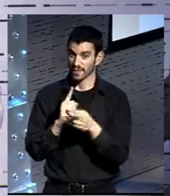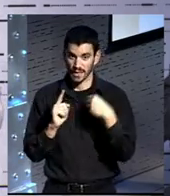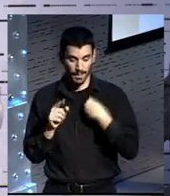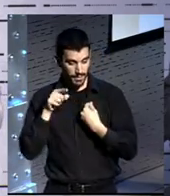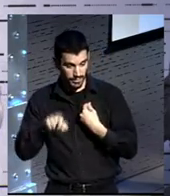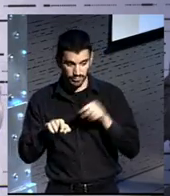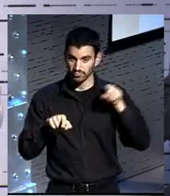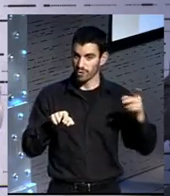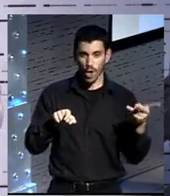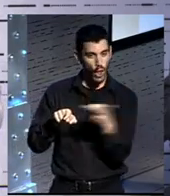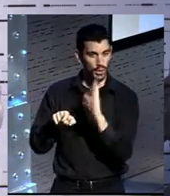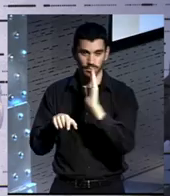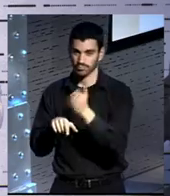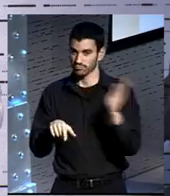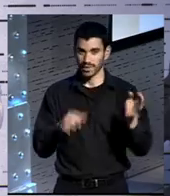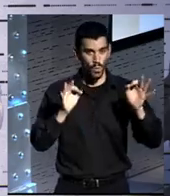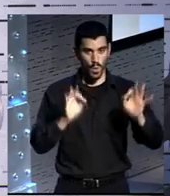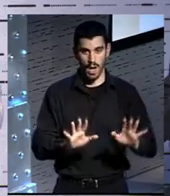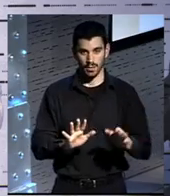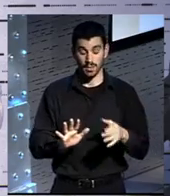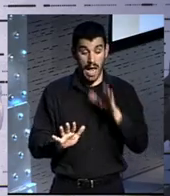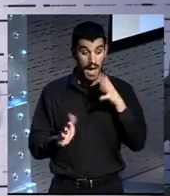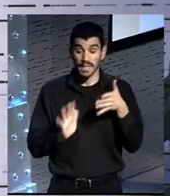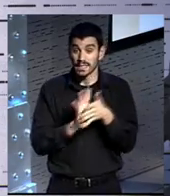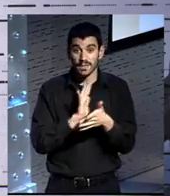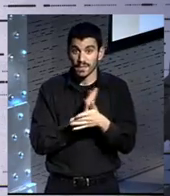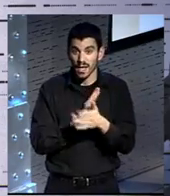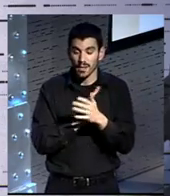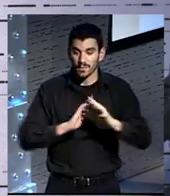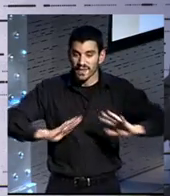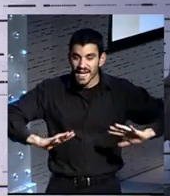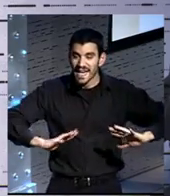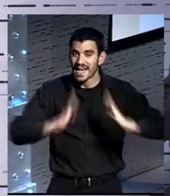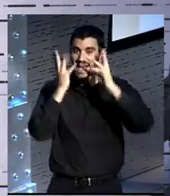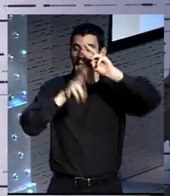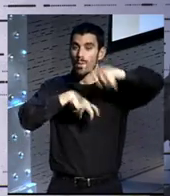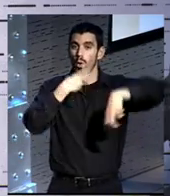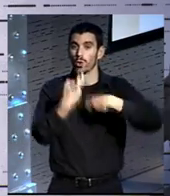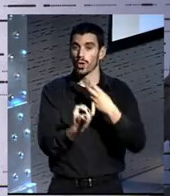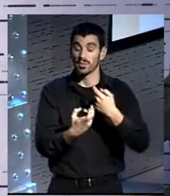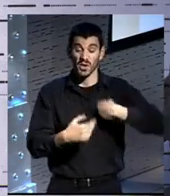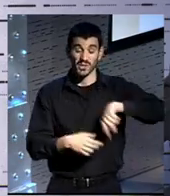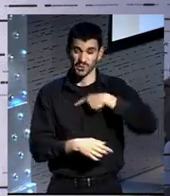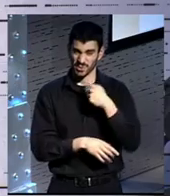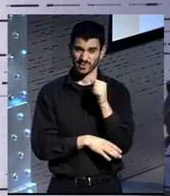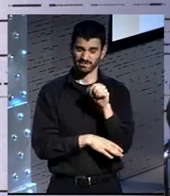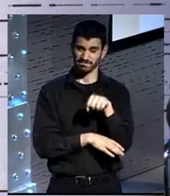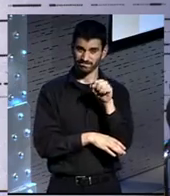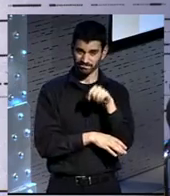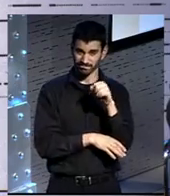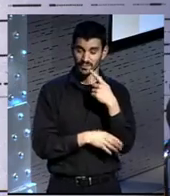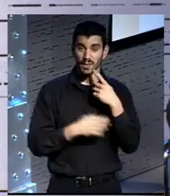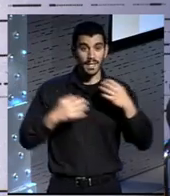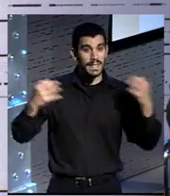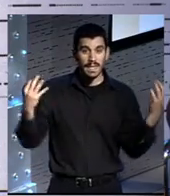que se está dando una revolución a la que le estamos prestando poca atención, que es que de verdad la